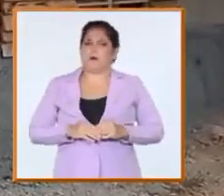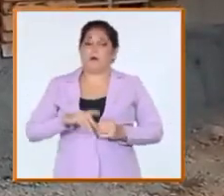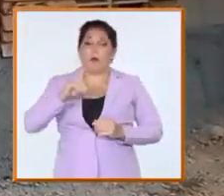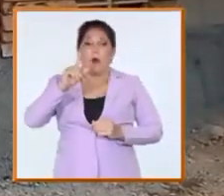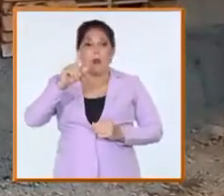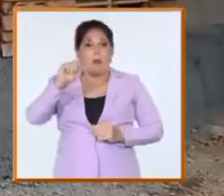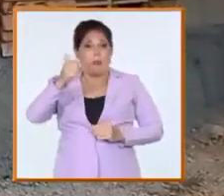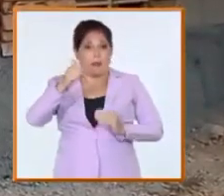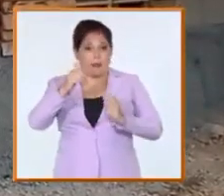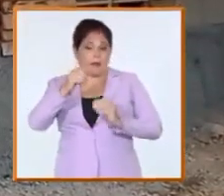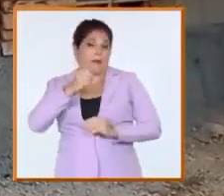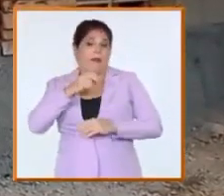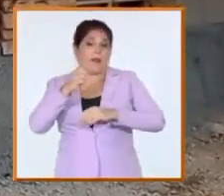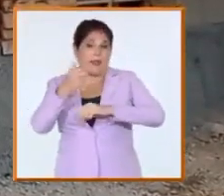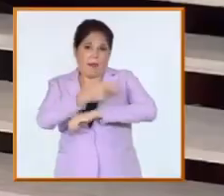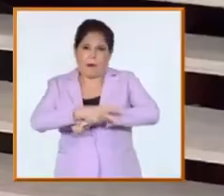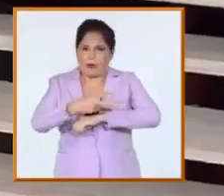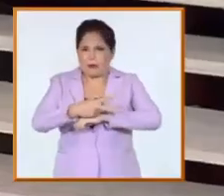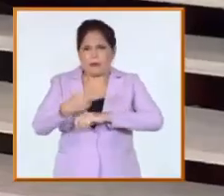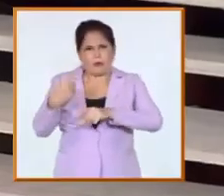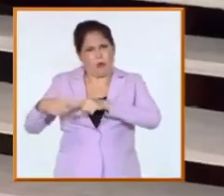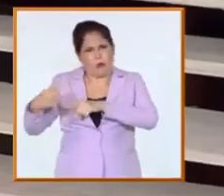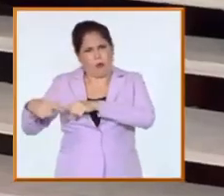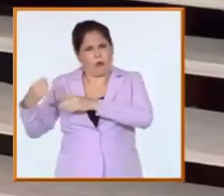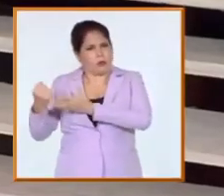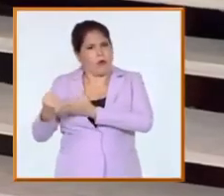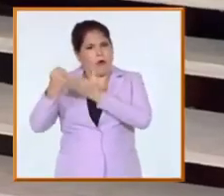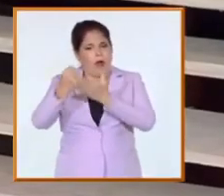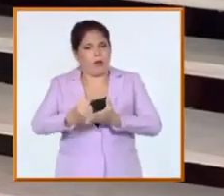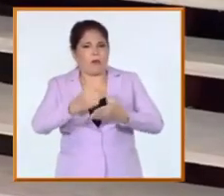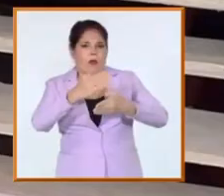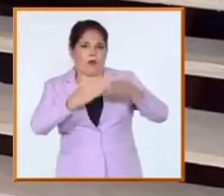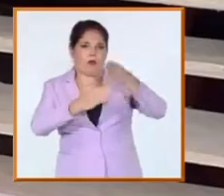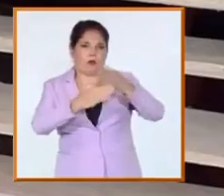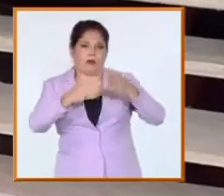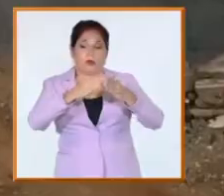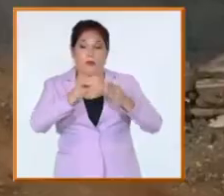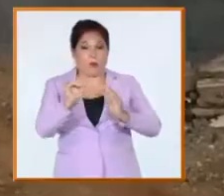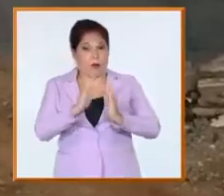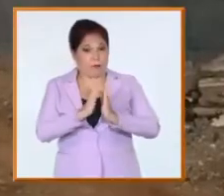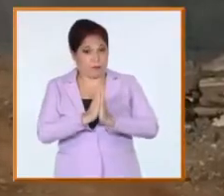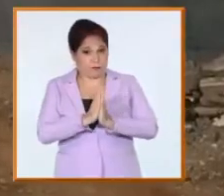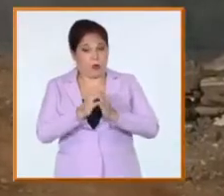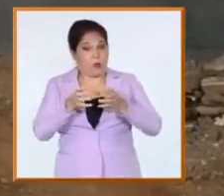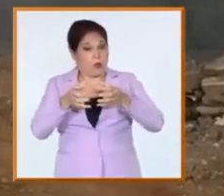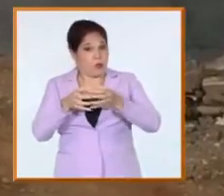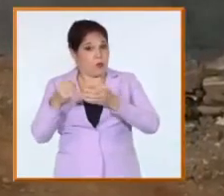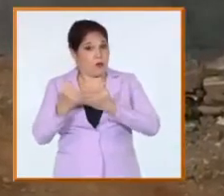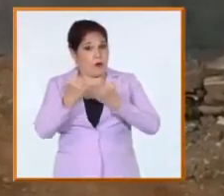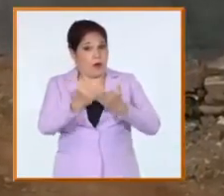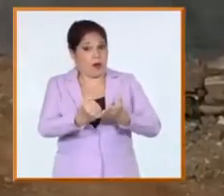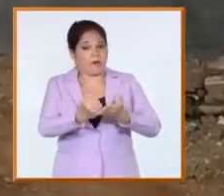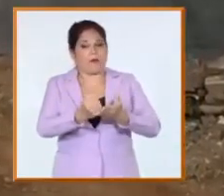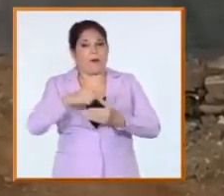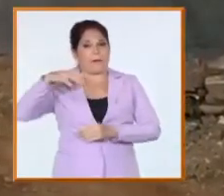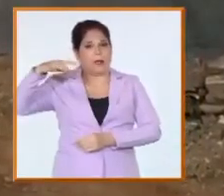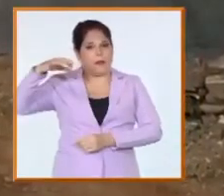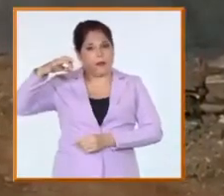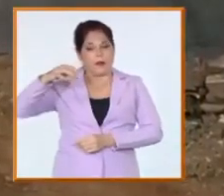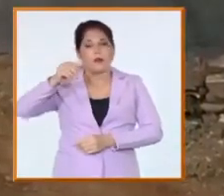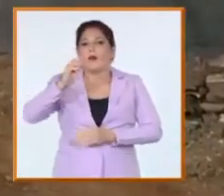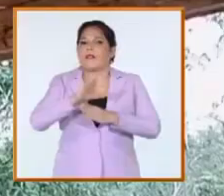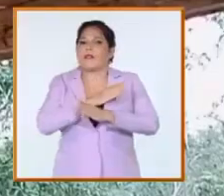más de una decena de países organizaciones no gubernamentales instituciones religiosas grupos de solidaridad y personas naturales